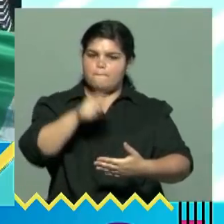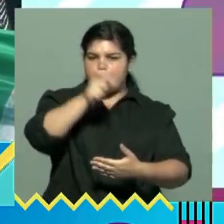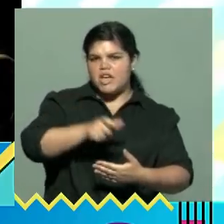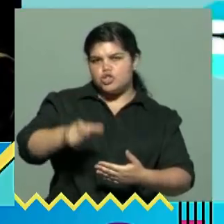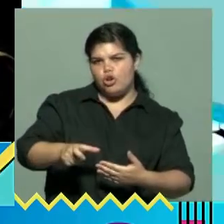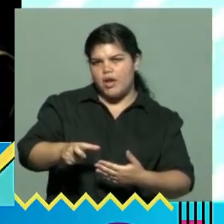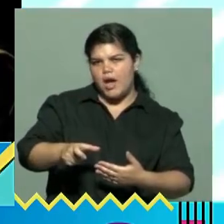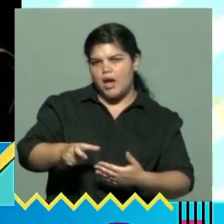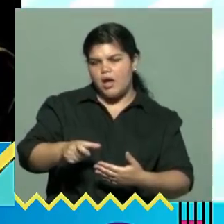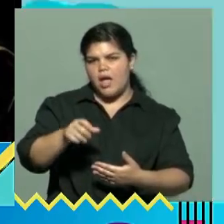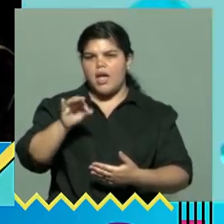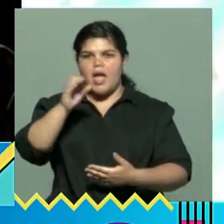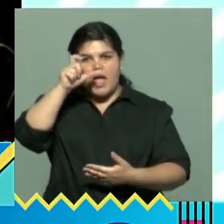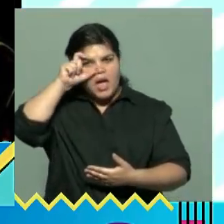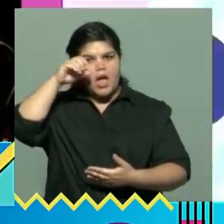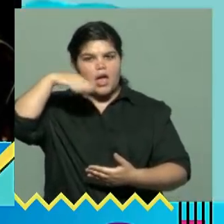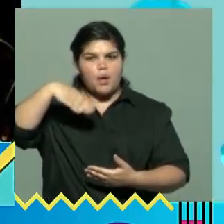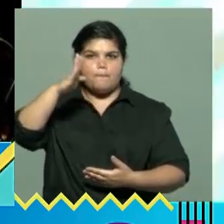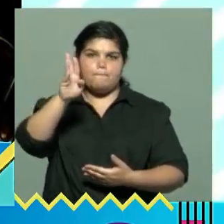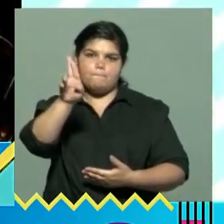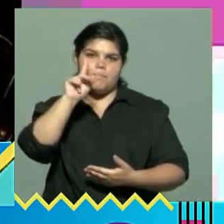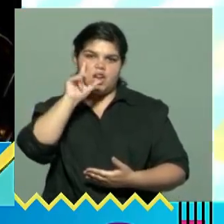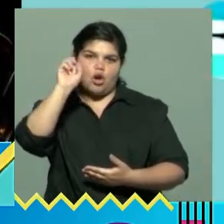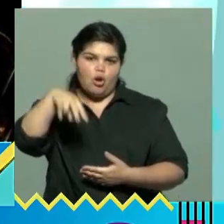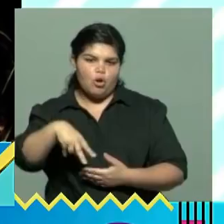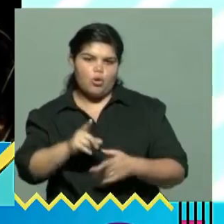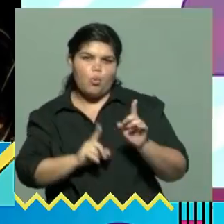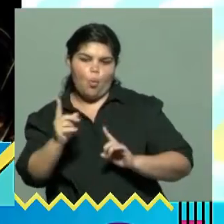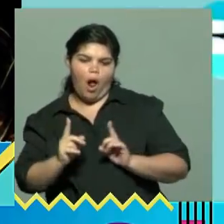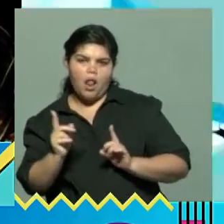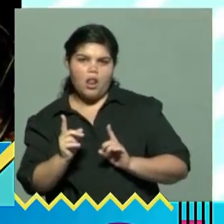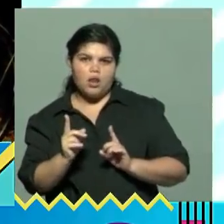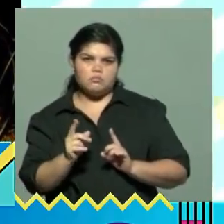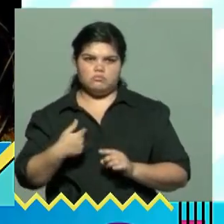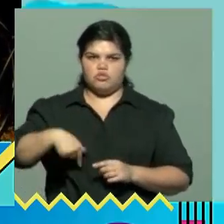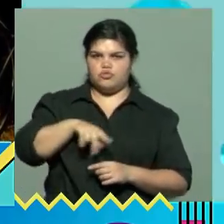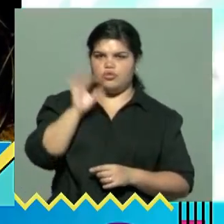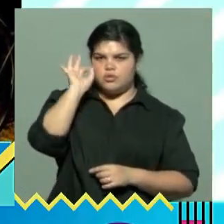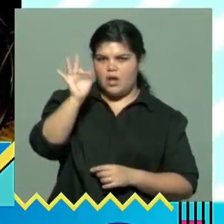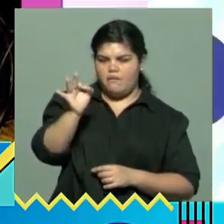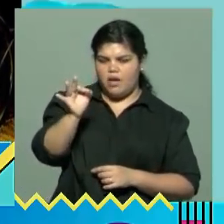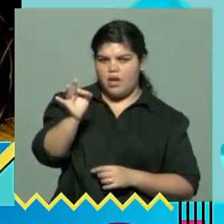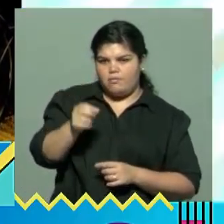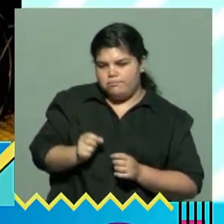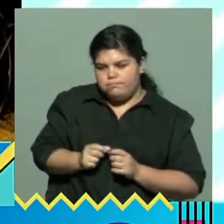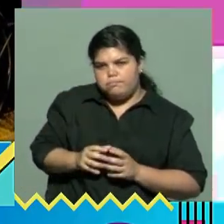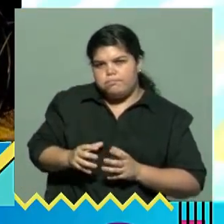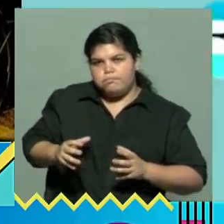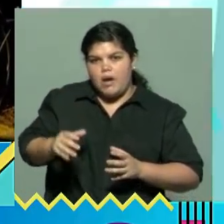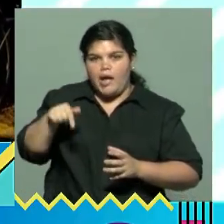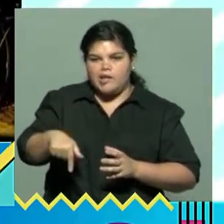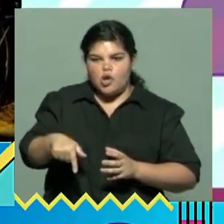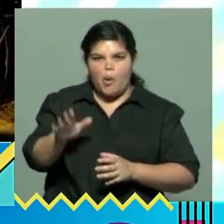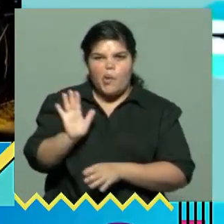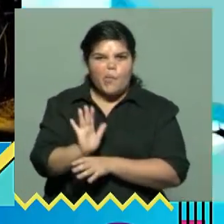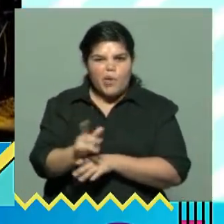embrión. En ese caso, digamos, nosotros entendemos que un embrión no es una persona y que lo primero, digamos, que